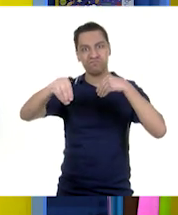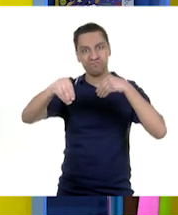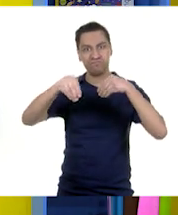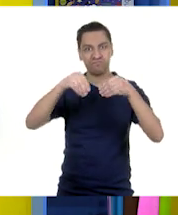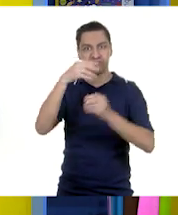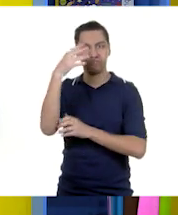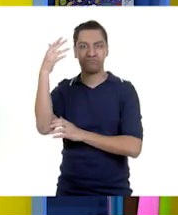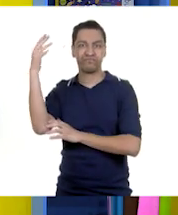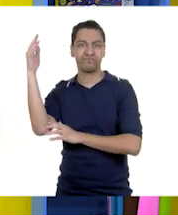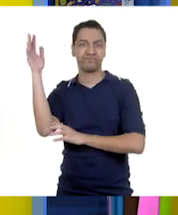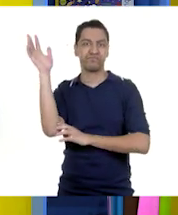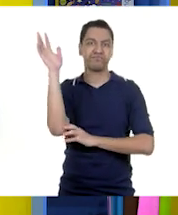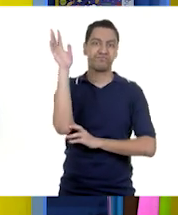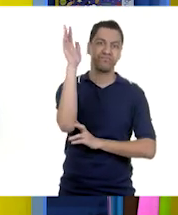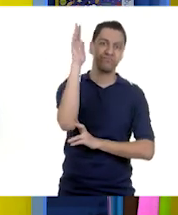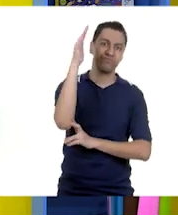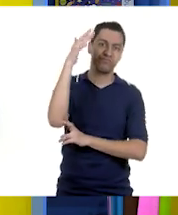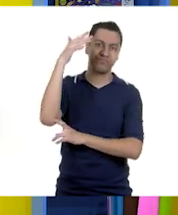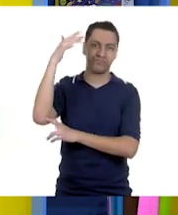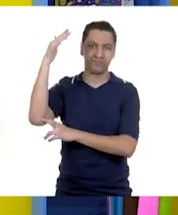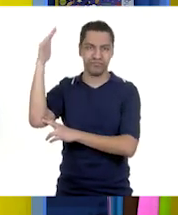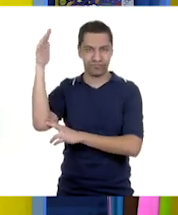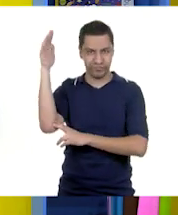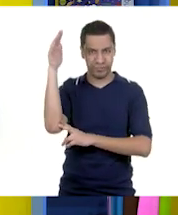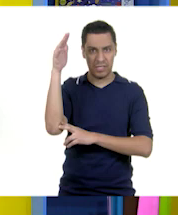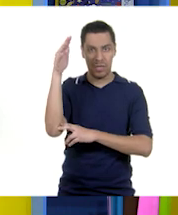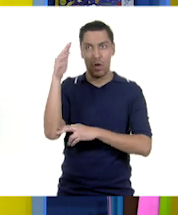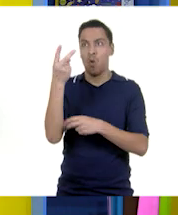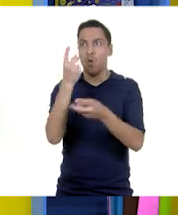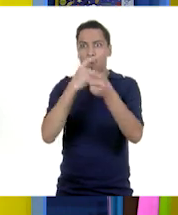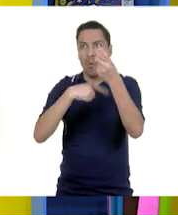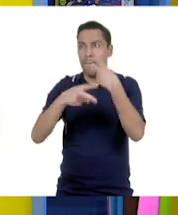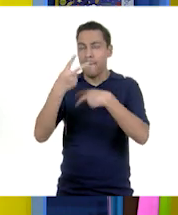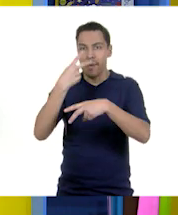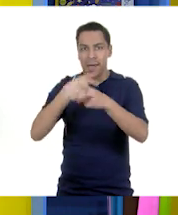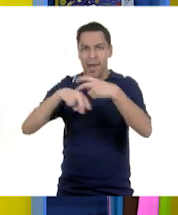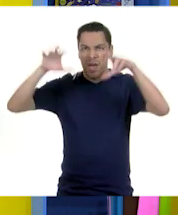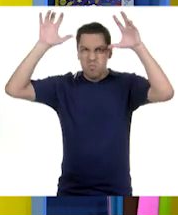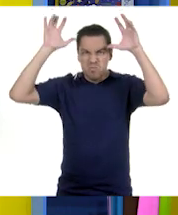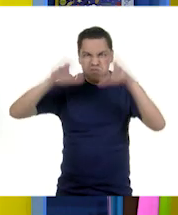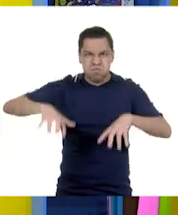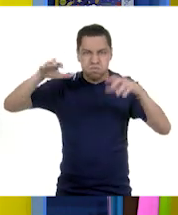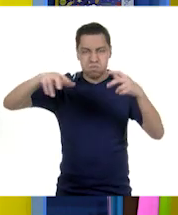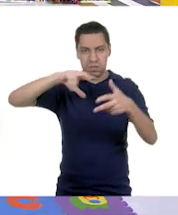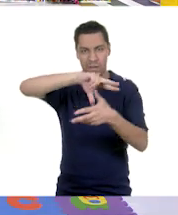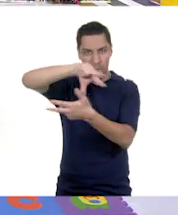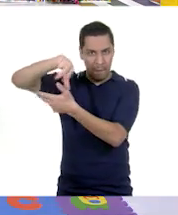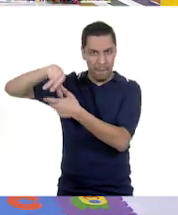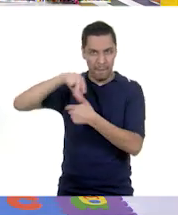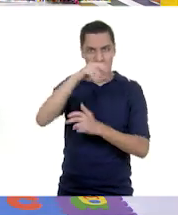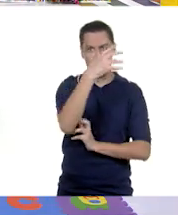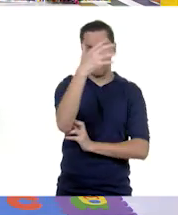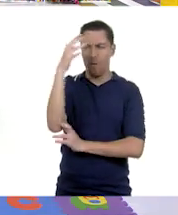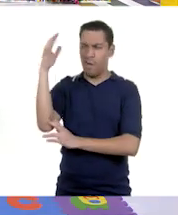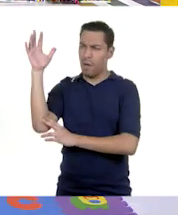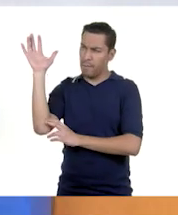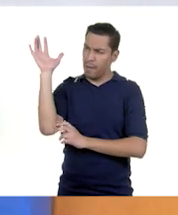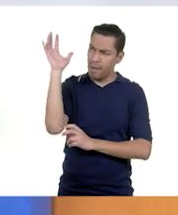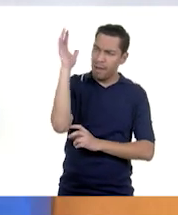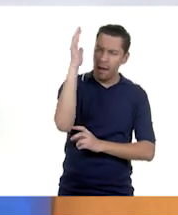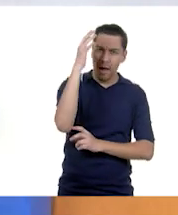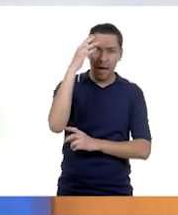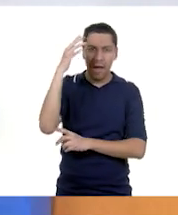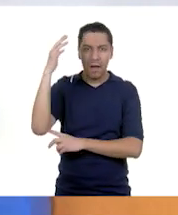un lado a otro. De esa manera se protegen cuando llegan las tormentas y los huracanes. Todo eso está muy bien, maestra, pero a mí me da